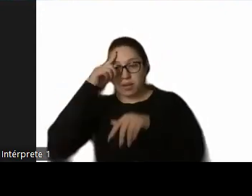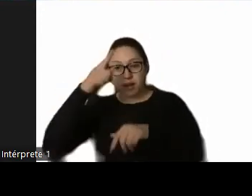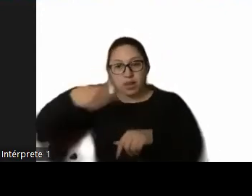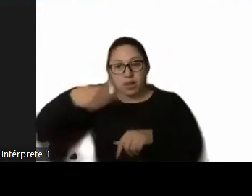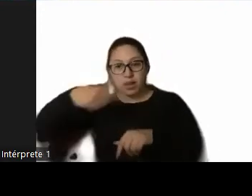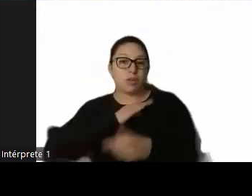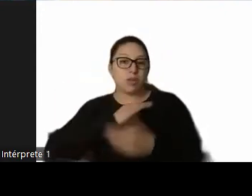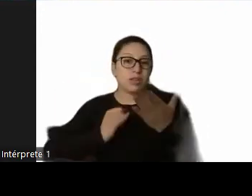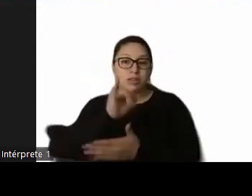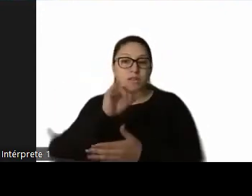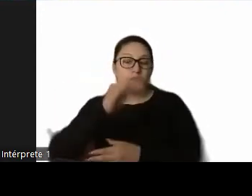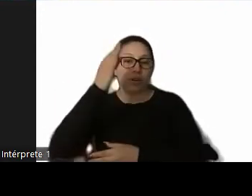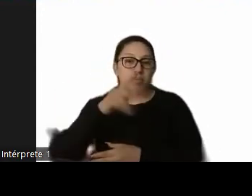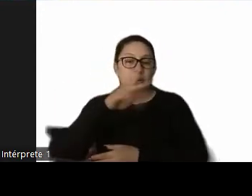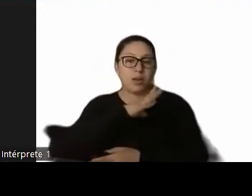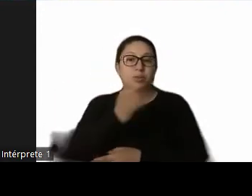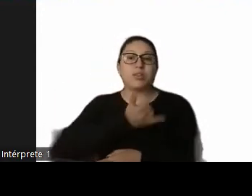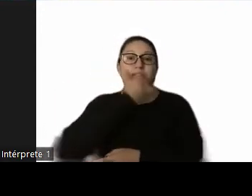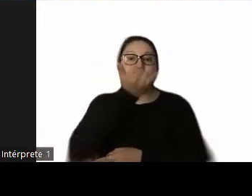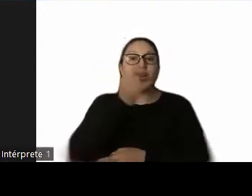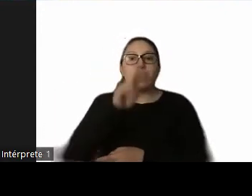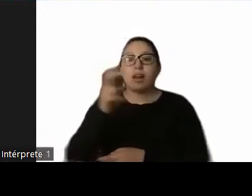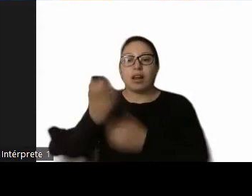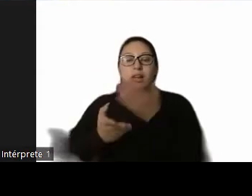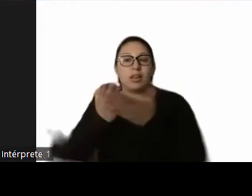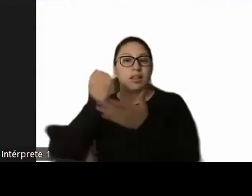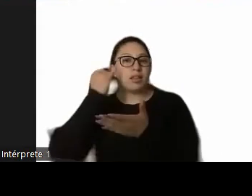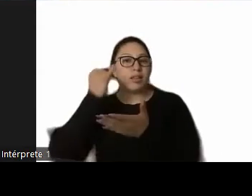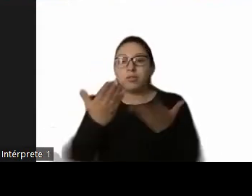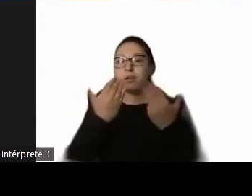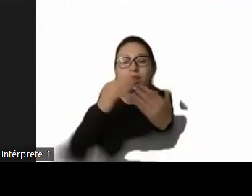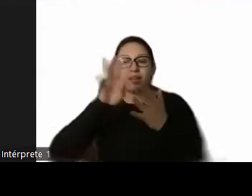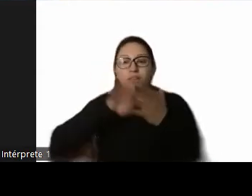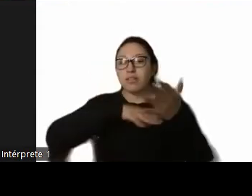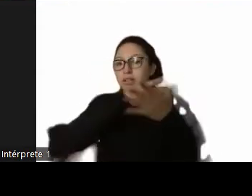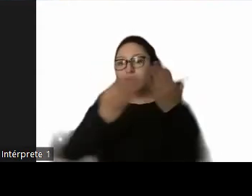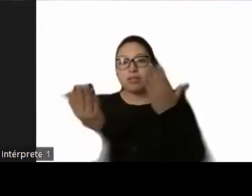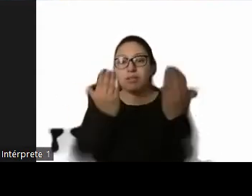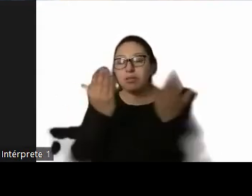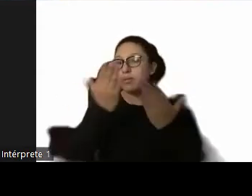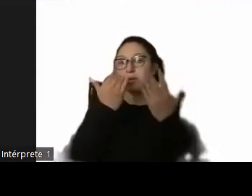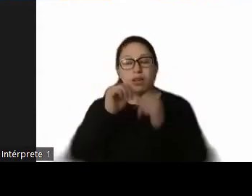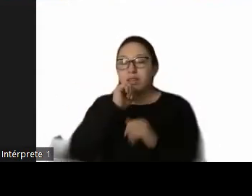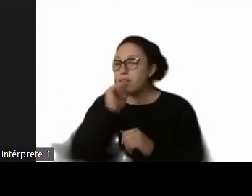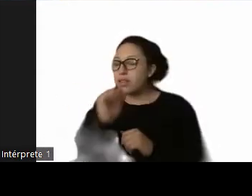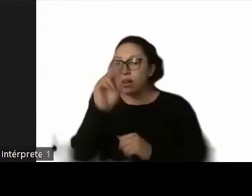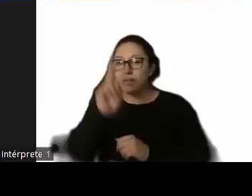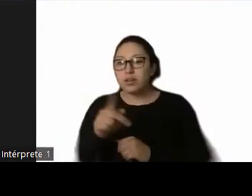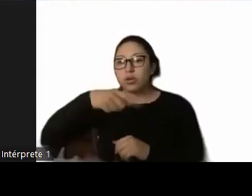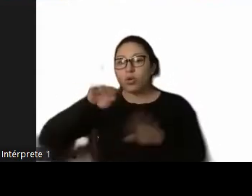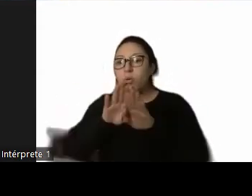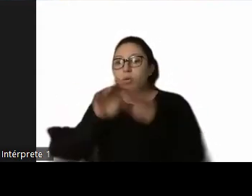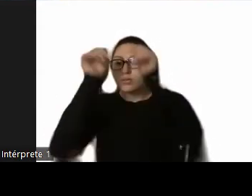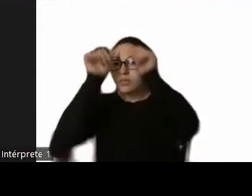no dice cuál es la iniciativa de la diputada, ni siquiera un cuadro comparativo, nada. Entonces, pues no, estamos opinando a ciegas,